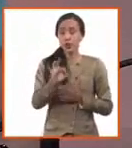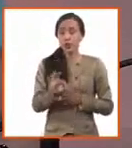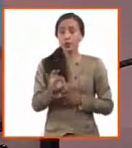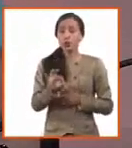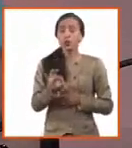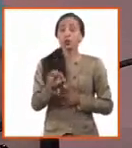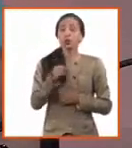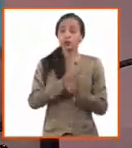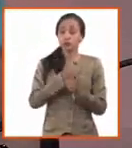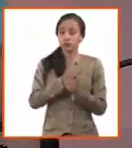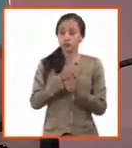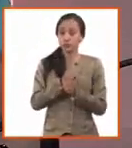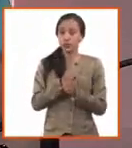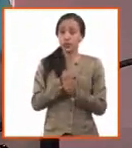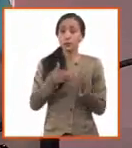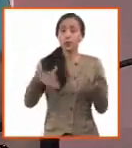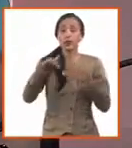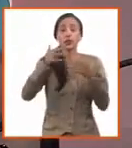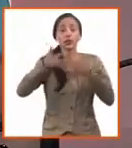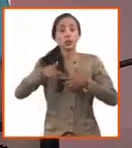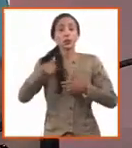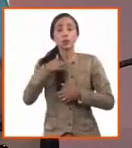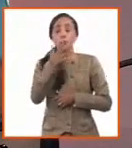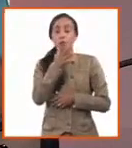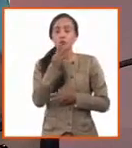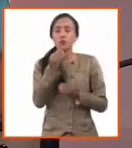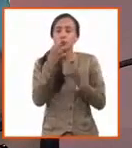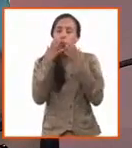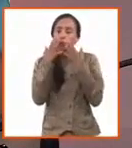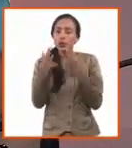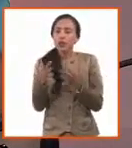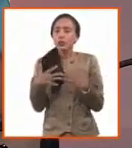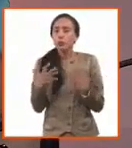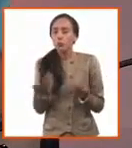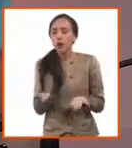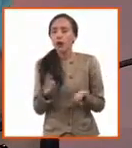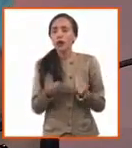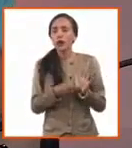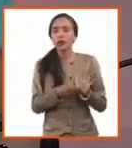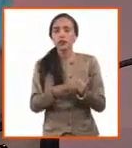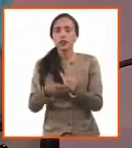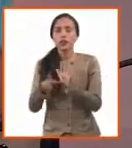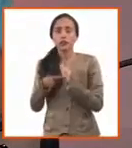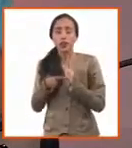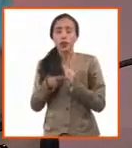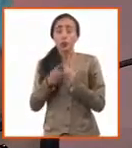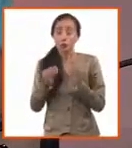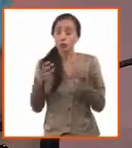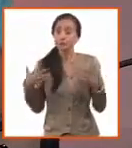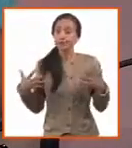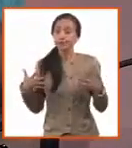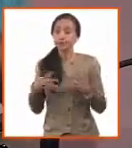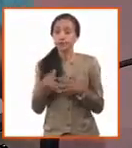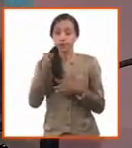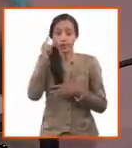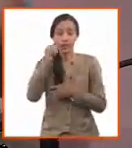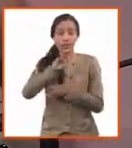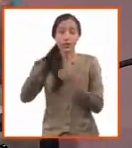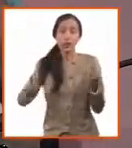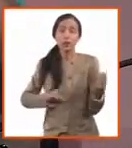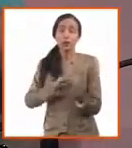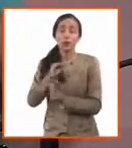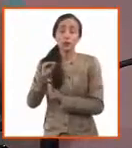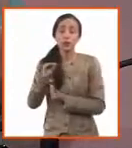industria también me parece muy importante para ilustrar como muy conectado con esa idea la transformación cultural la